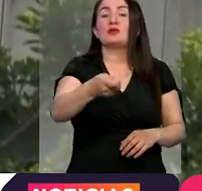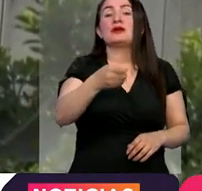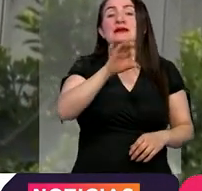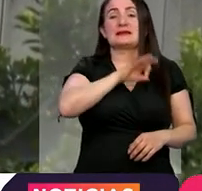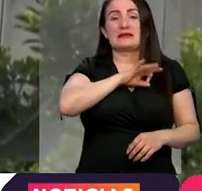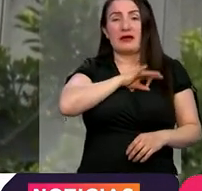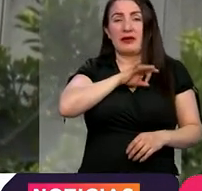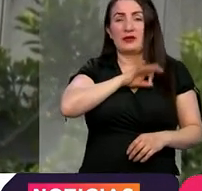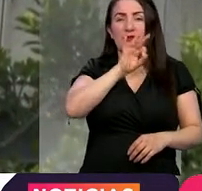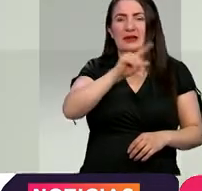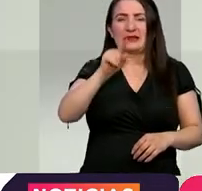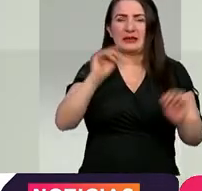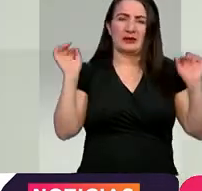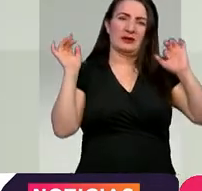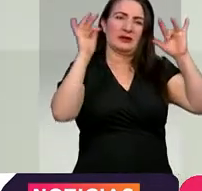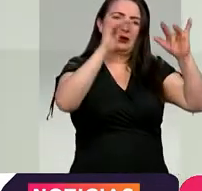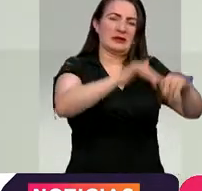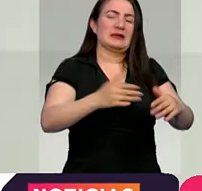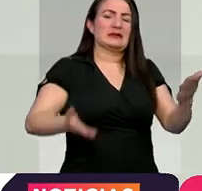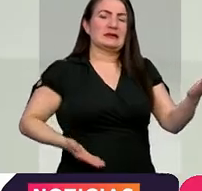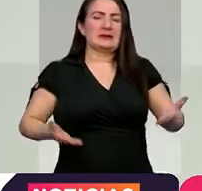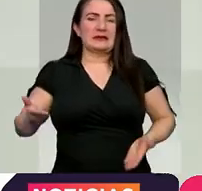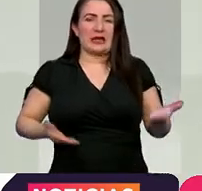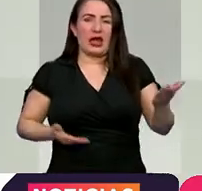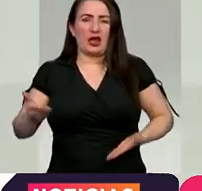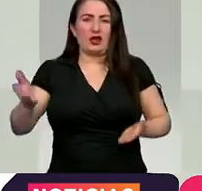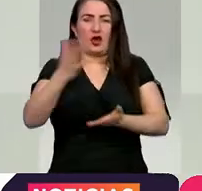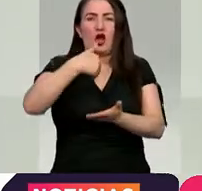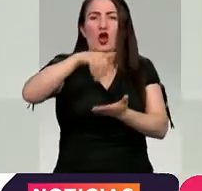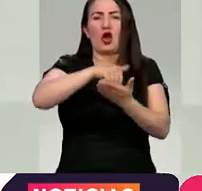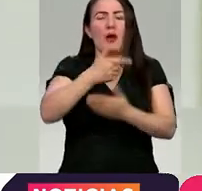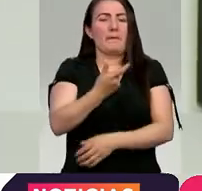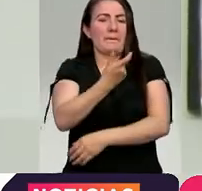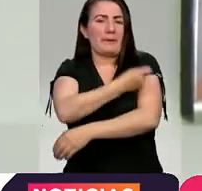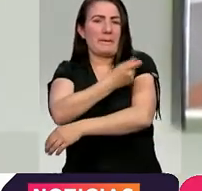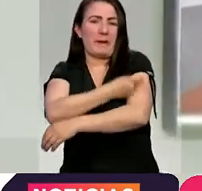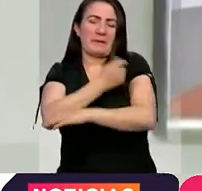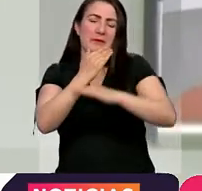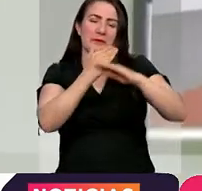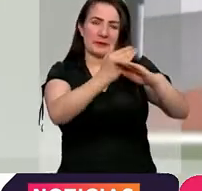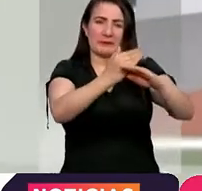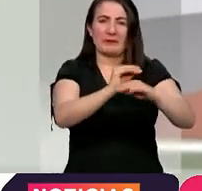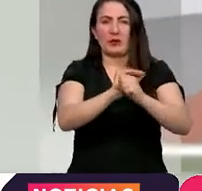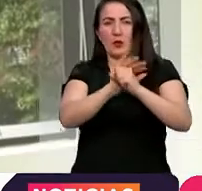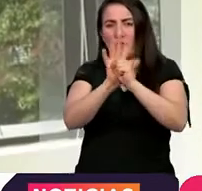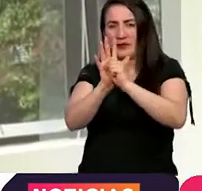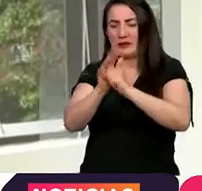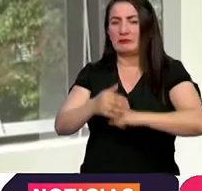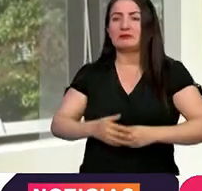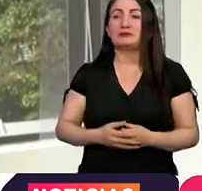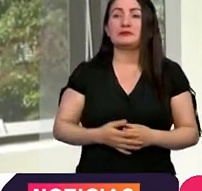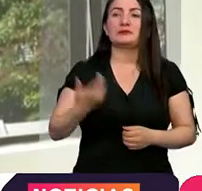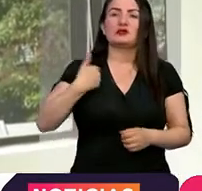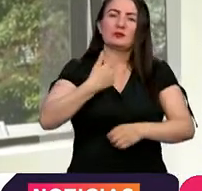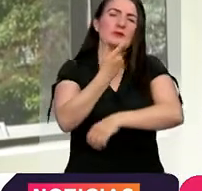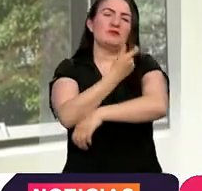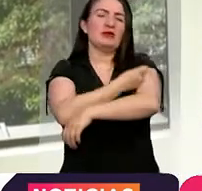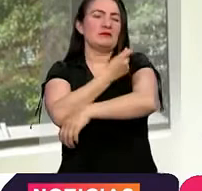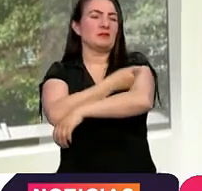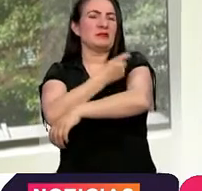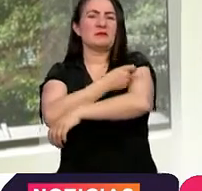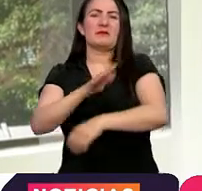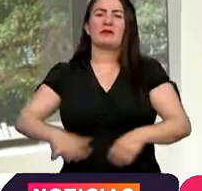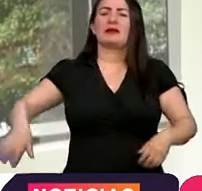zonas de gran afluencia como centros comerciales contarán con puestos de inmunización que incluyen el biológico contra el COVID-19. Estamos colocando en todas las